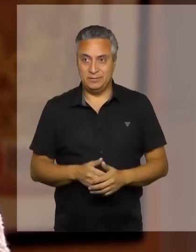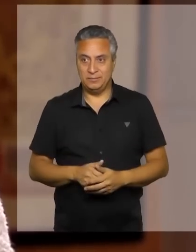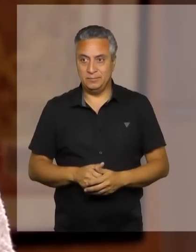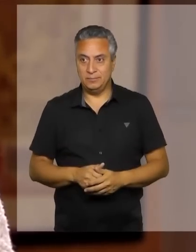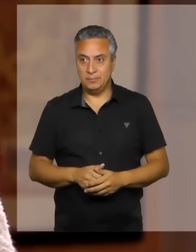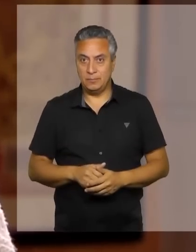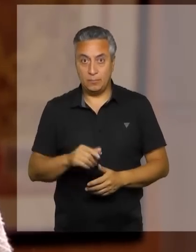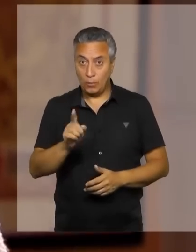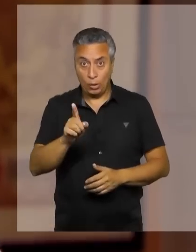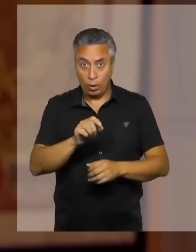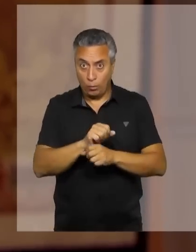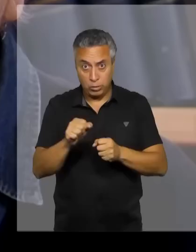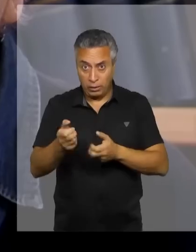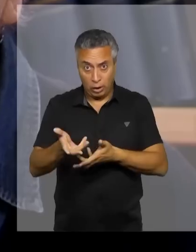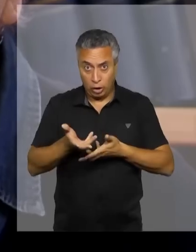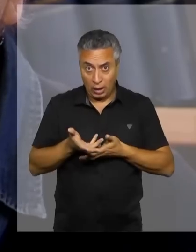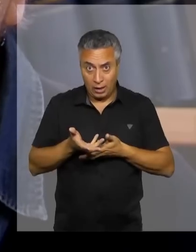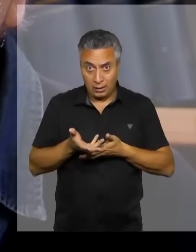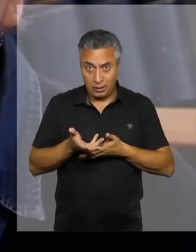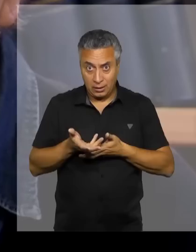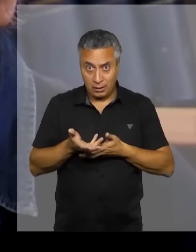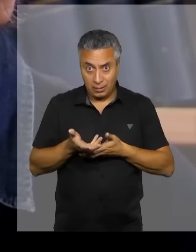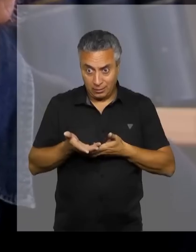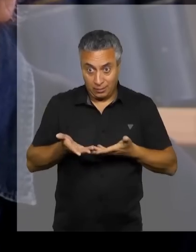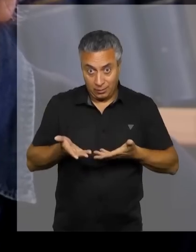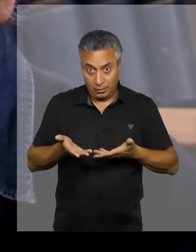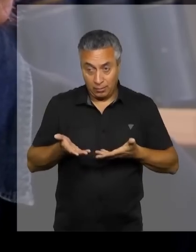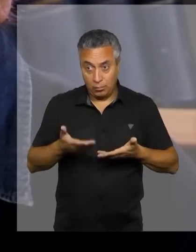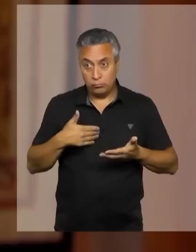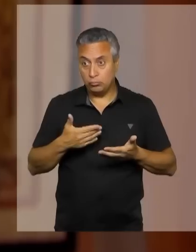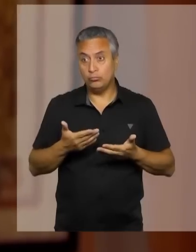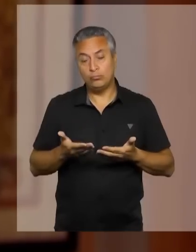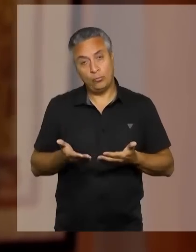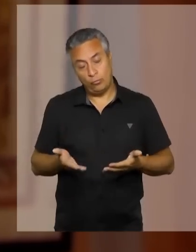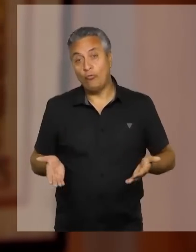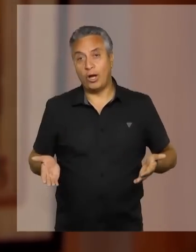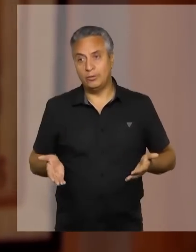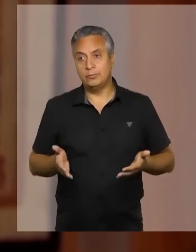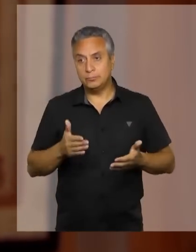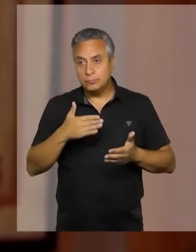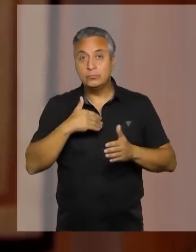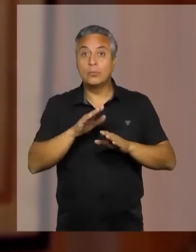No me puedes contar. Bueno,